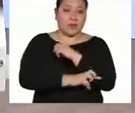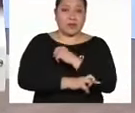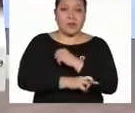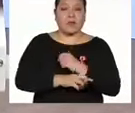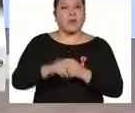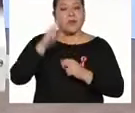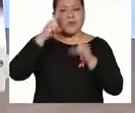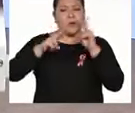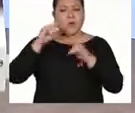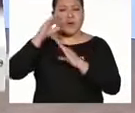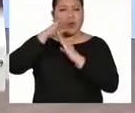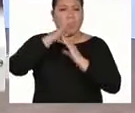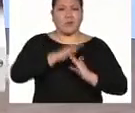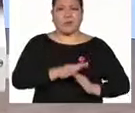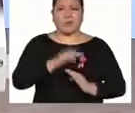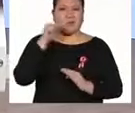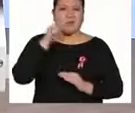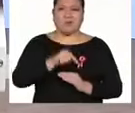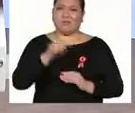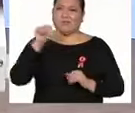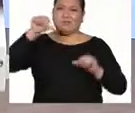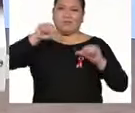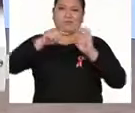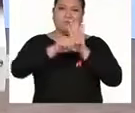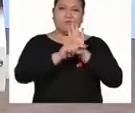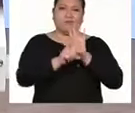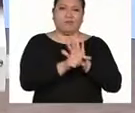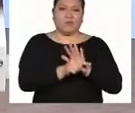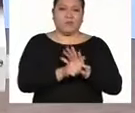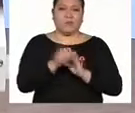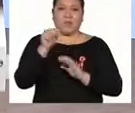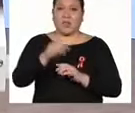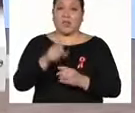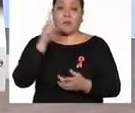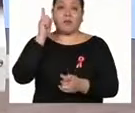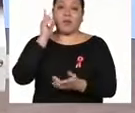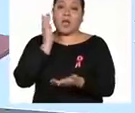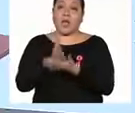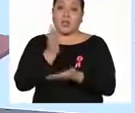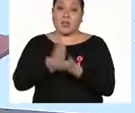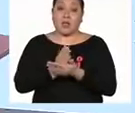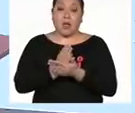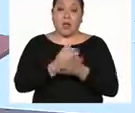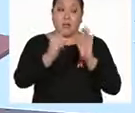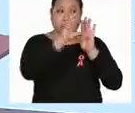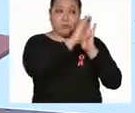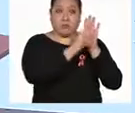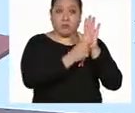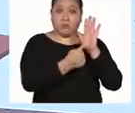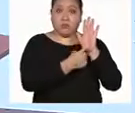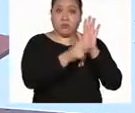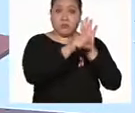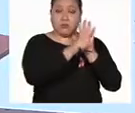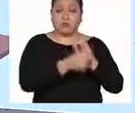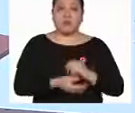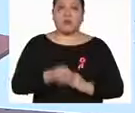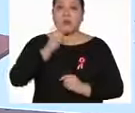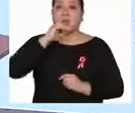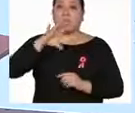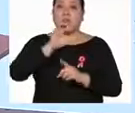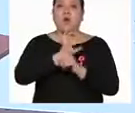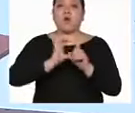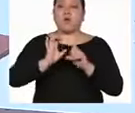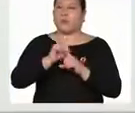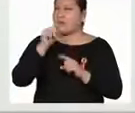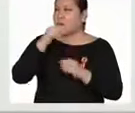la discriminación es una práctica muy negativa y además un delito penado por la ley. Hemos hablado de cultura y aquí tengo